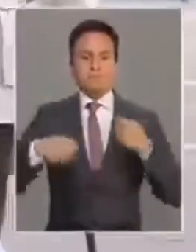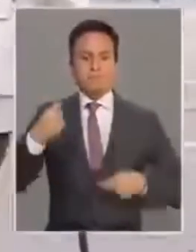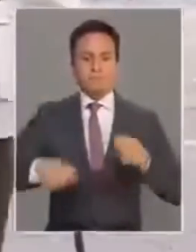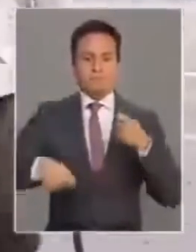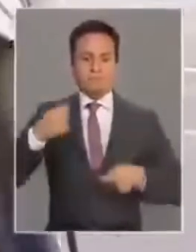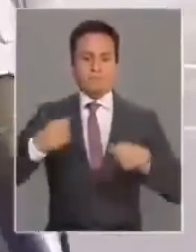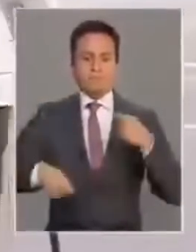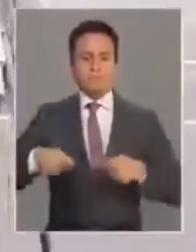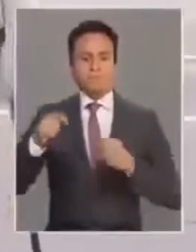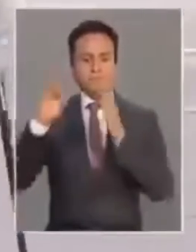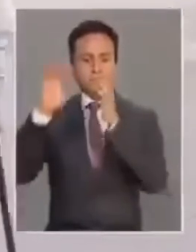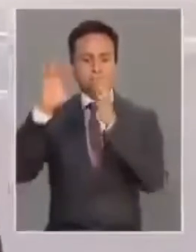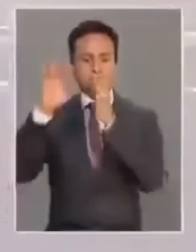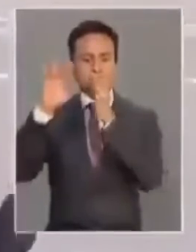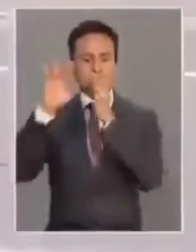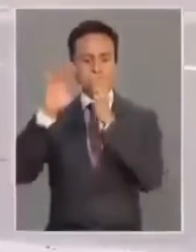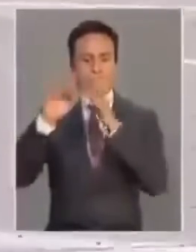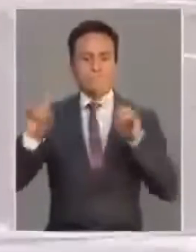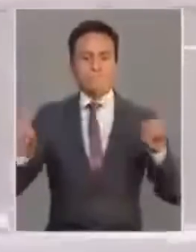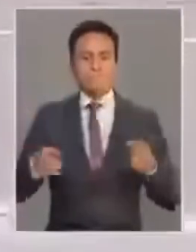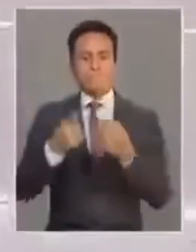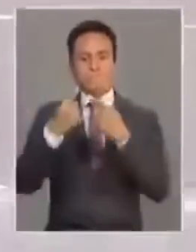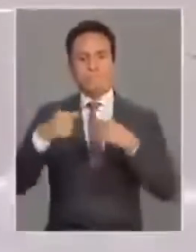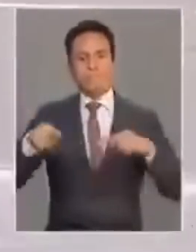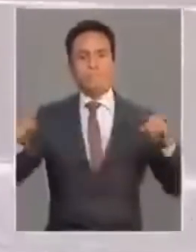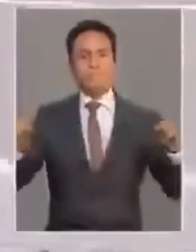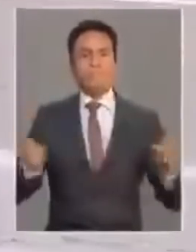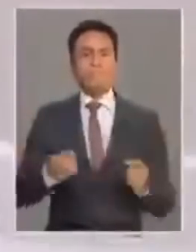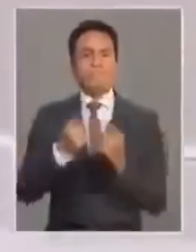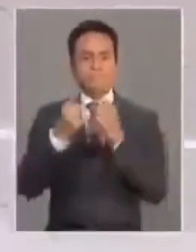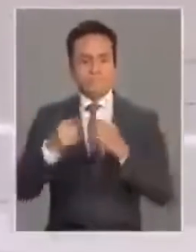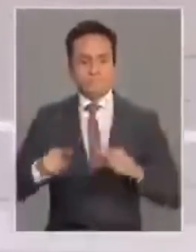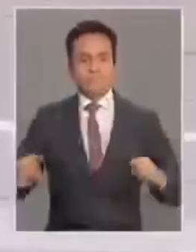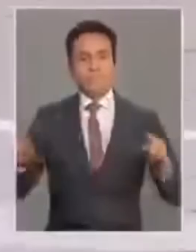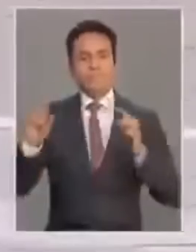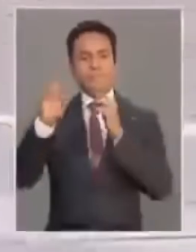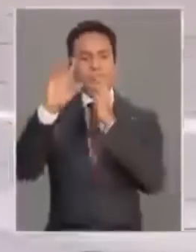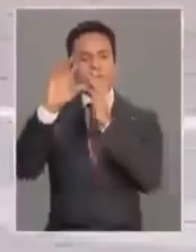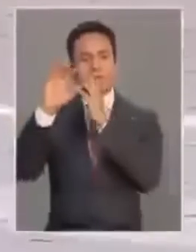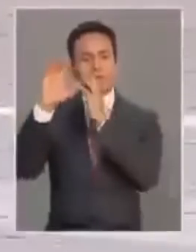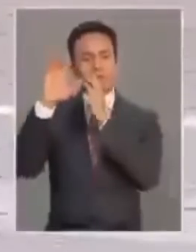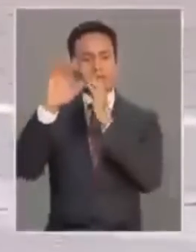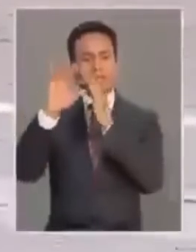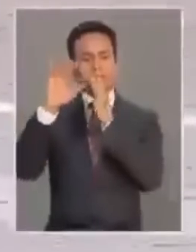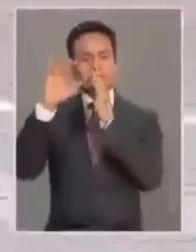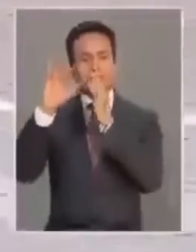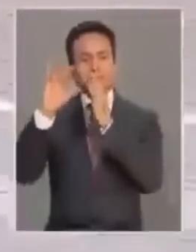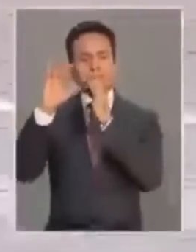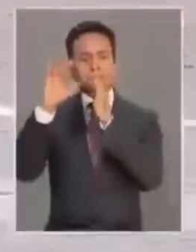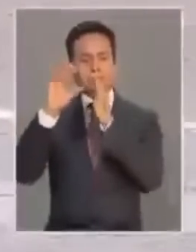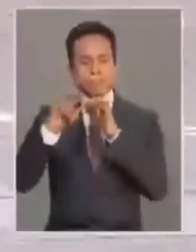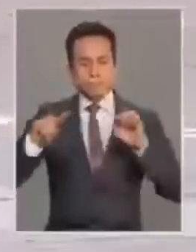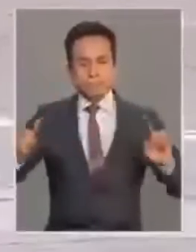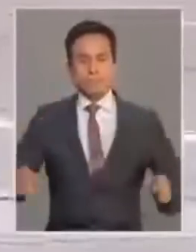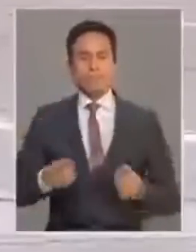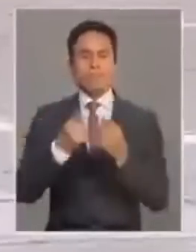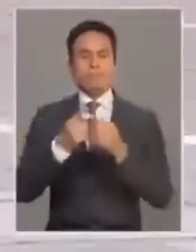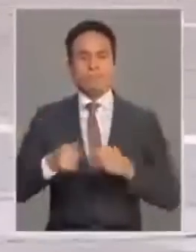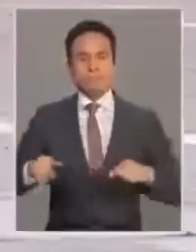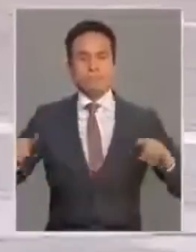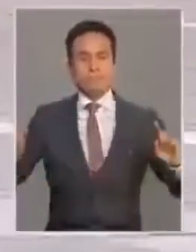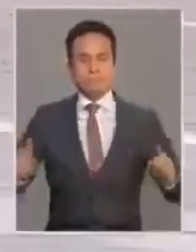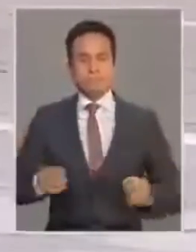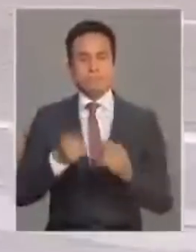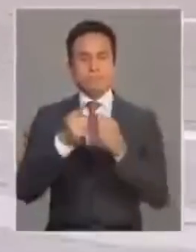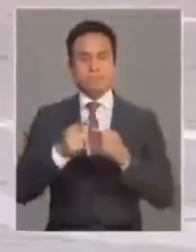por parte mientras ellos estaban marchando y todo, creo que son personajes emblemáticos, históricos. Ahí sí viste la cantidad de medallas